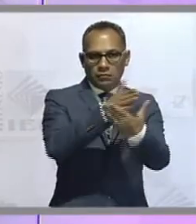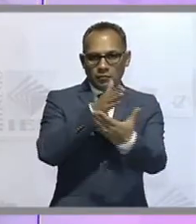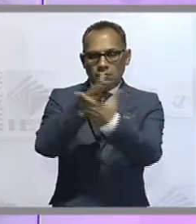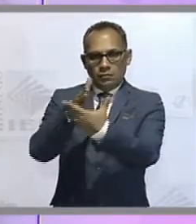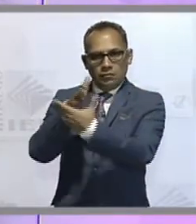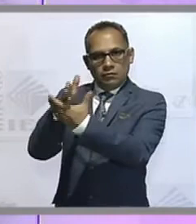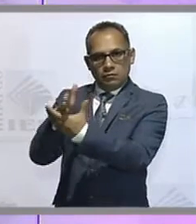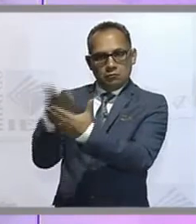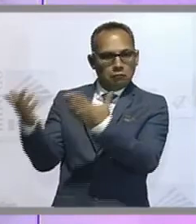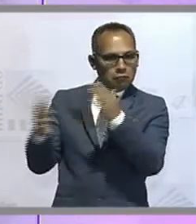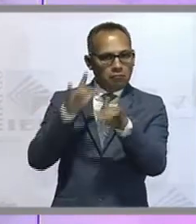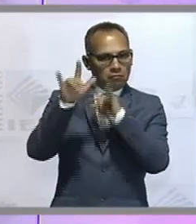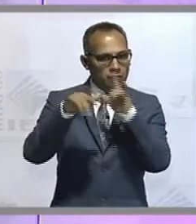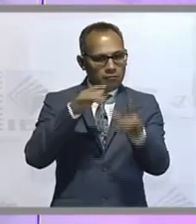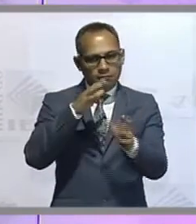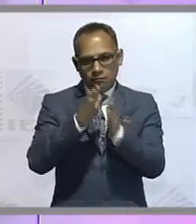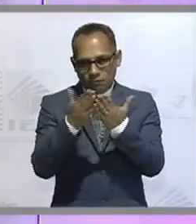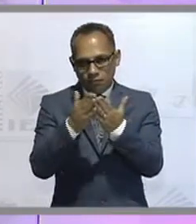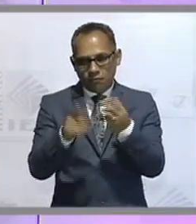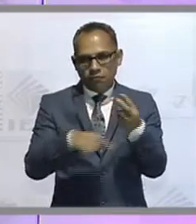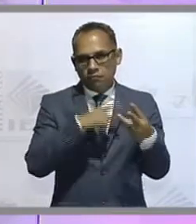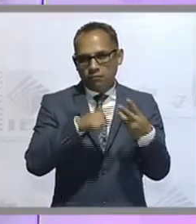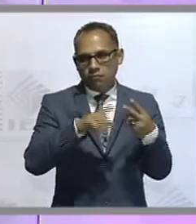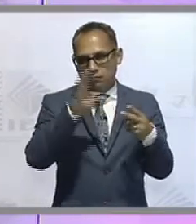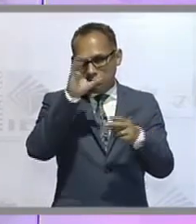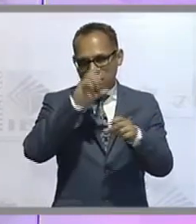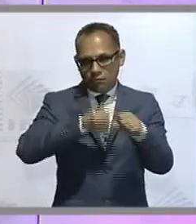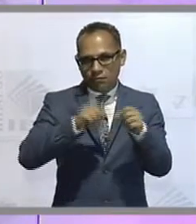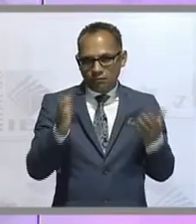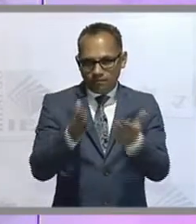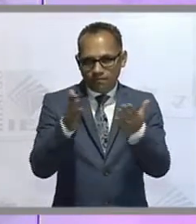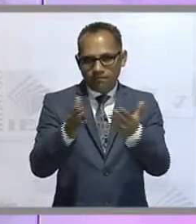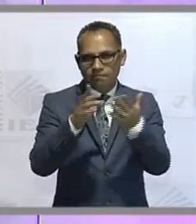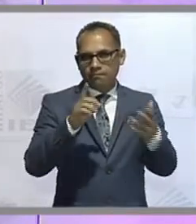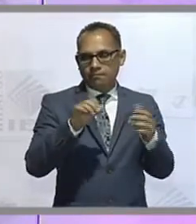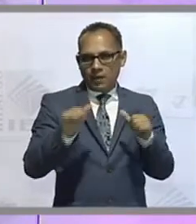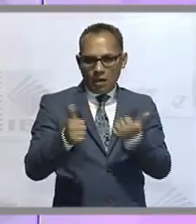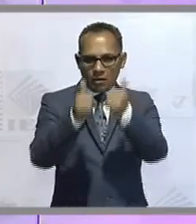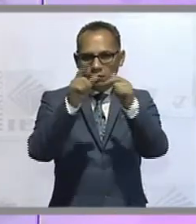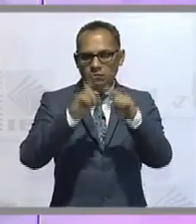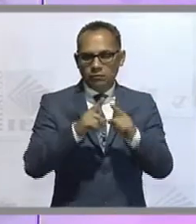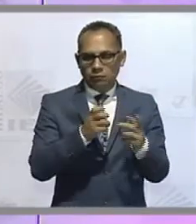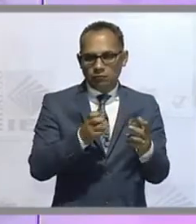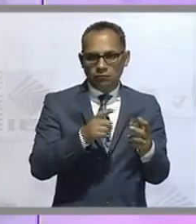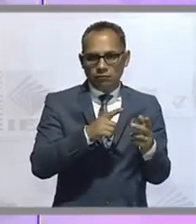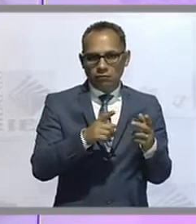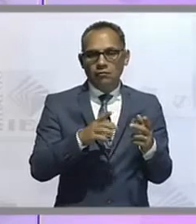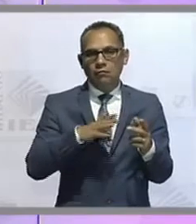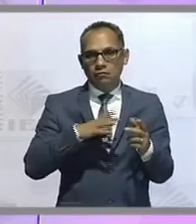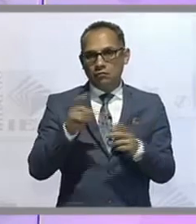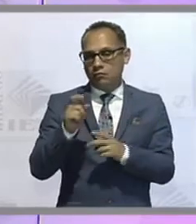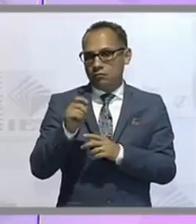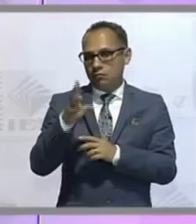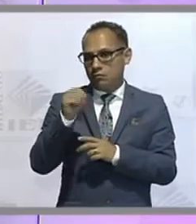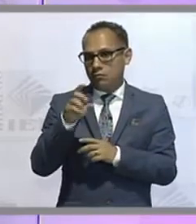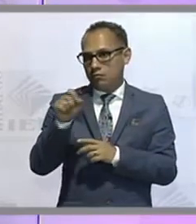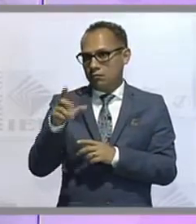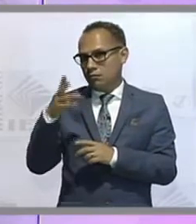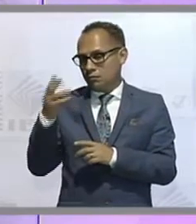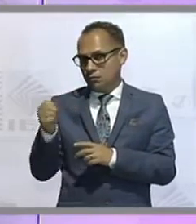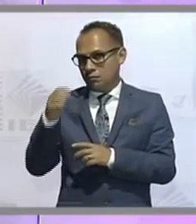libros bibliotecas educación artística y fomento a la cultura la inversión ha sido más de 29.9 millones de